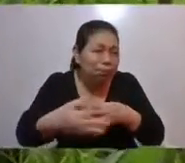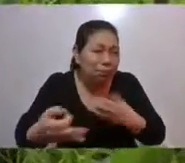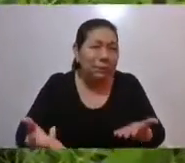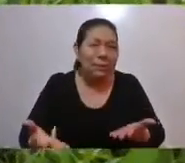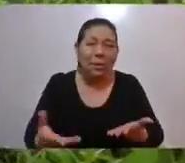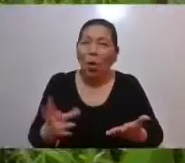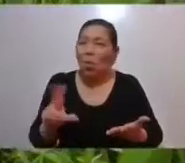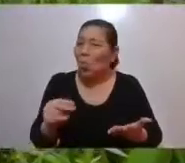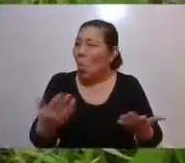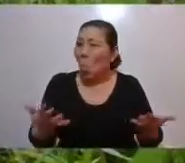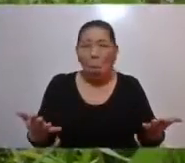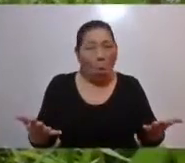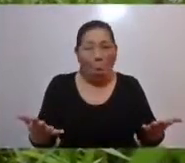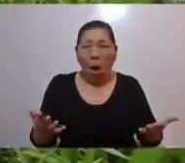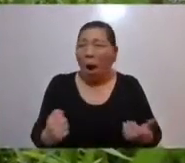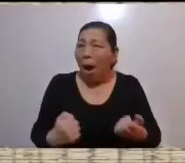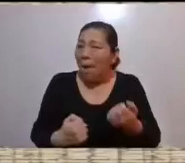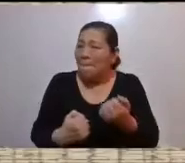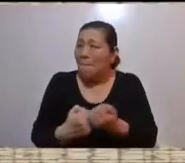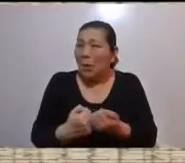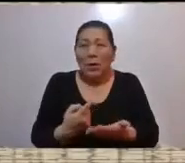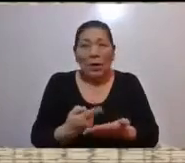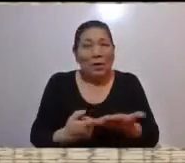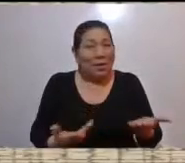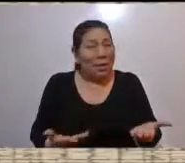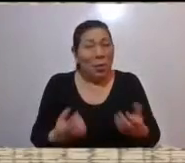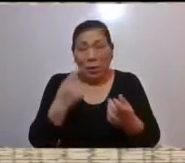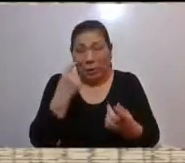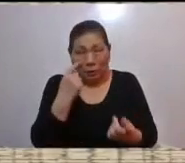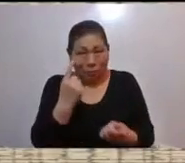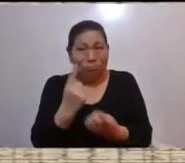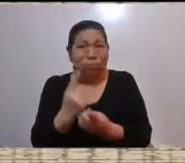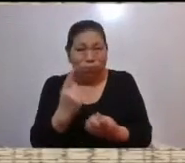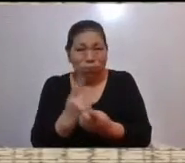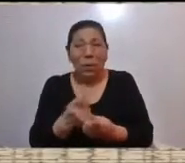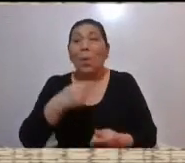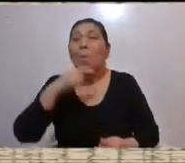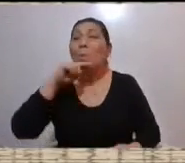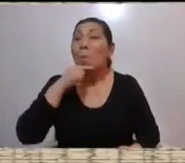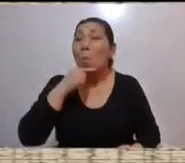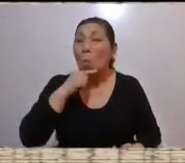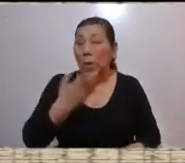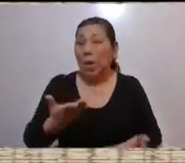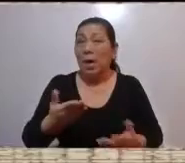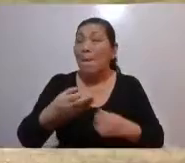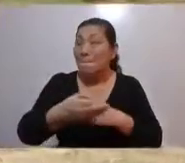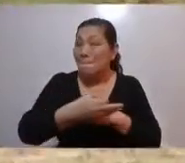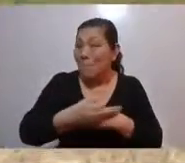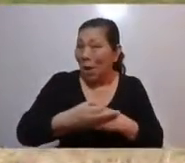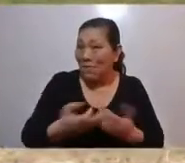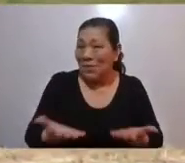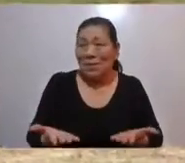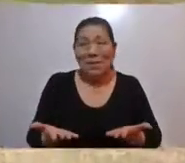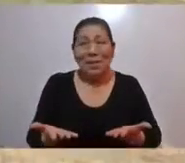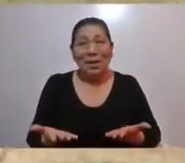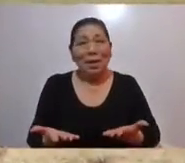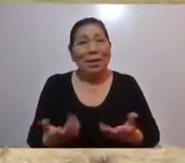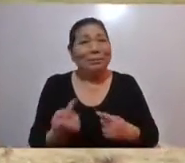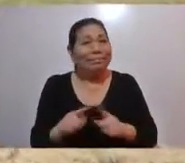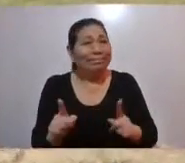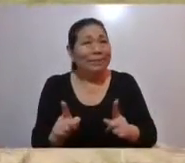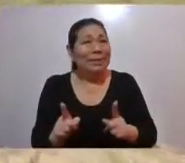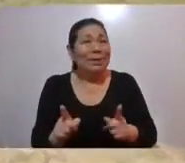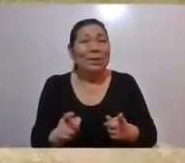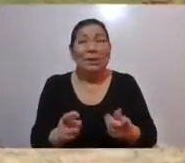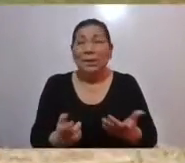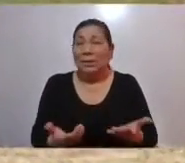Lo cual definitivamente no ha sido desatendido, porque es harto conocido que mujeres del área rural no